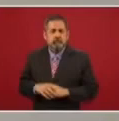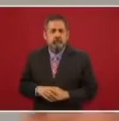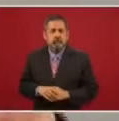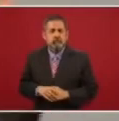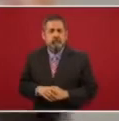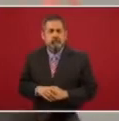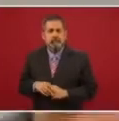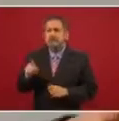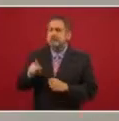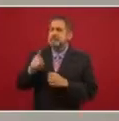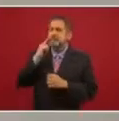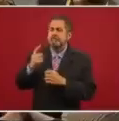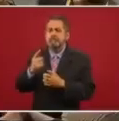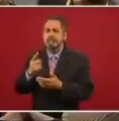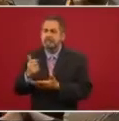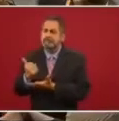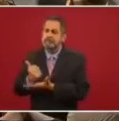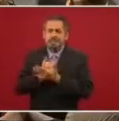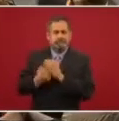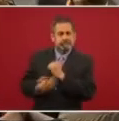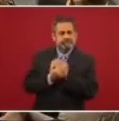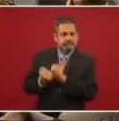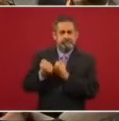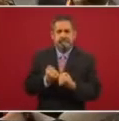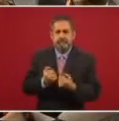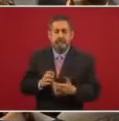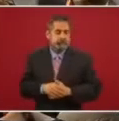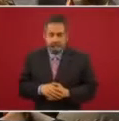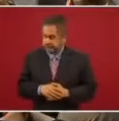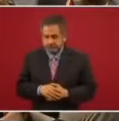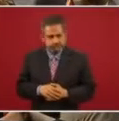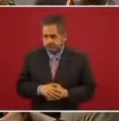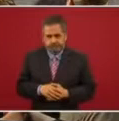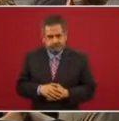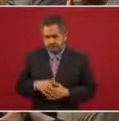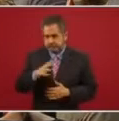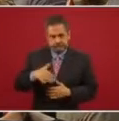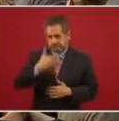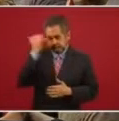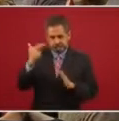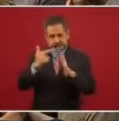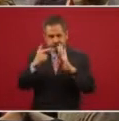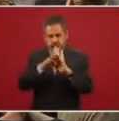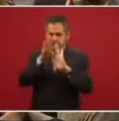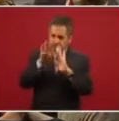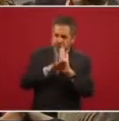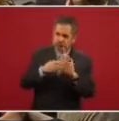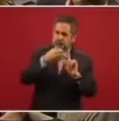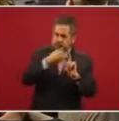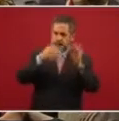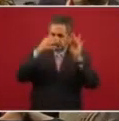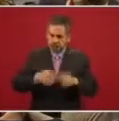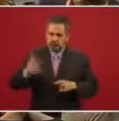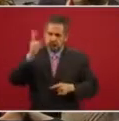de reforzamiento de la respuesta inmune no conocemos que exista un protocolo formal un ensayo clínico